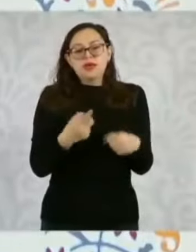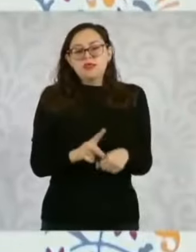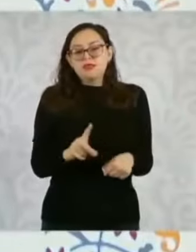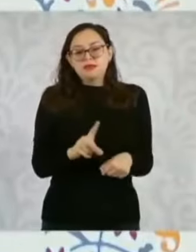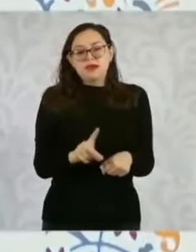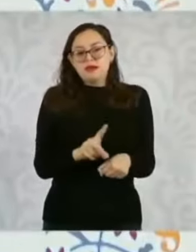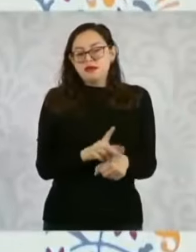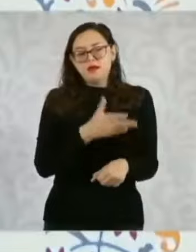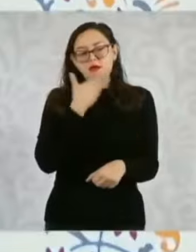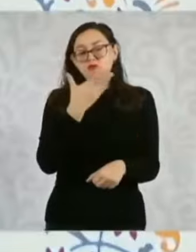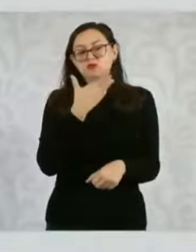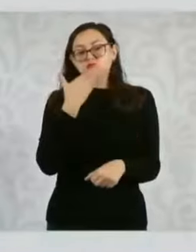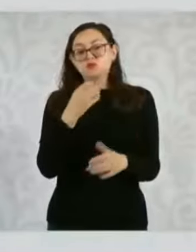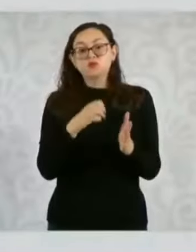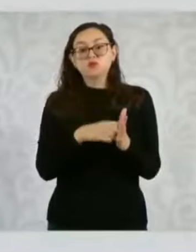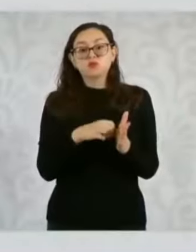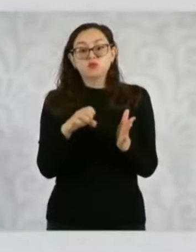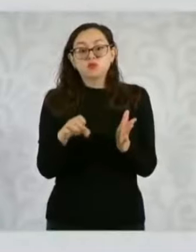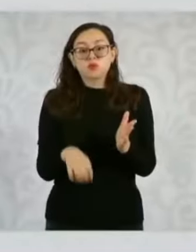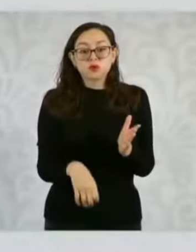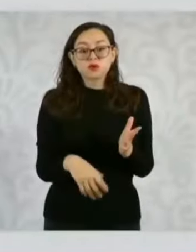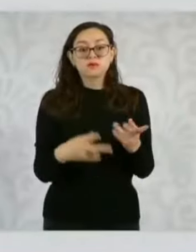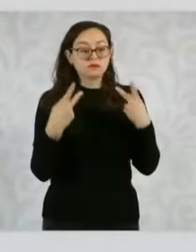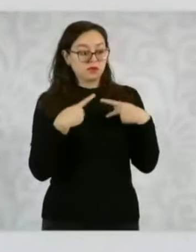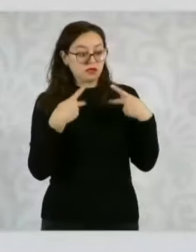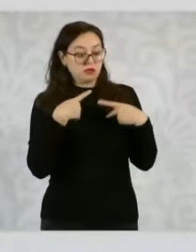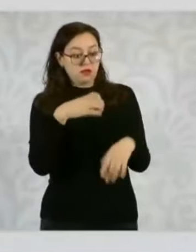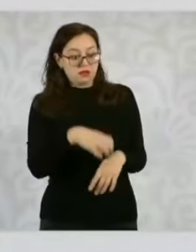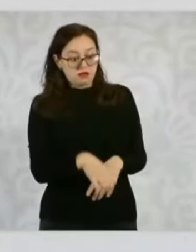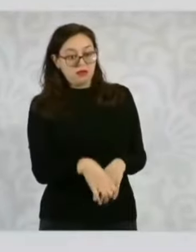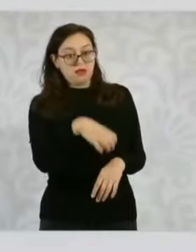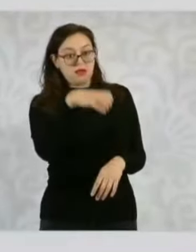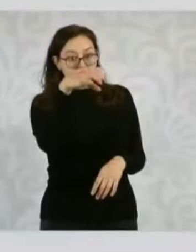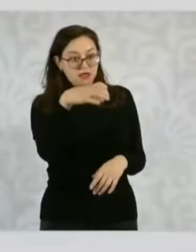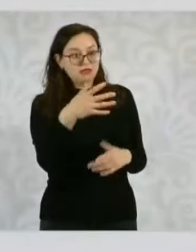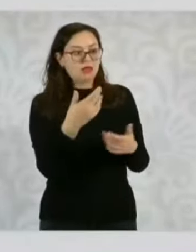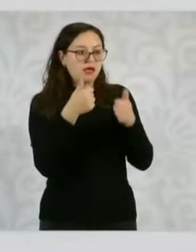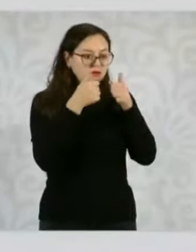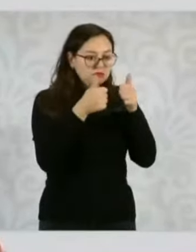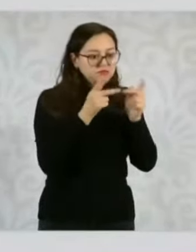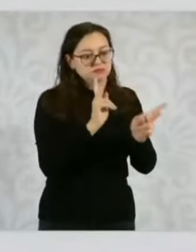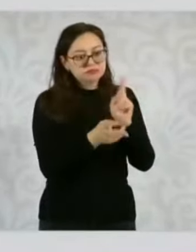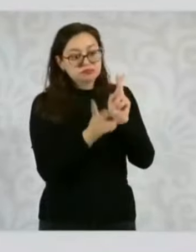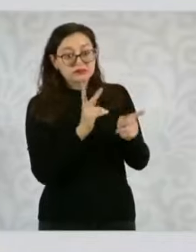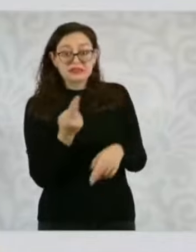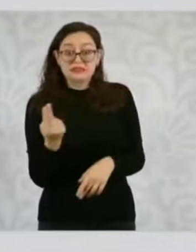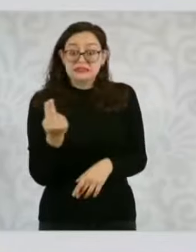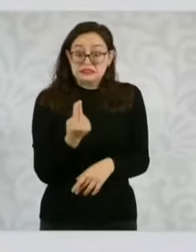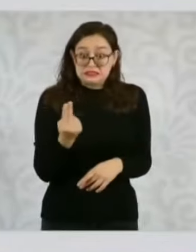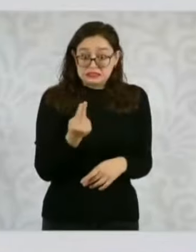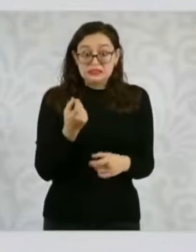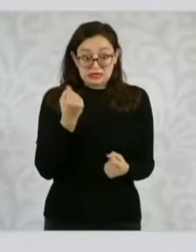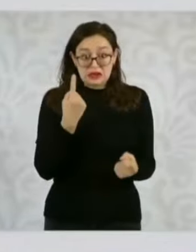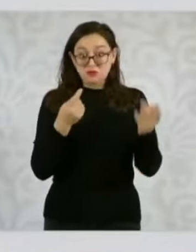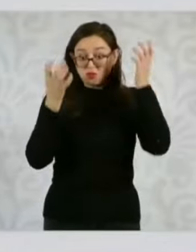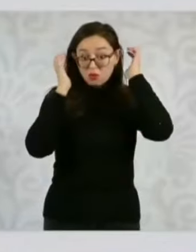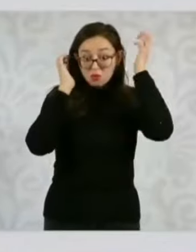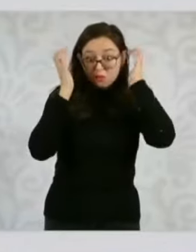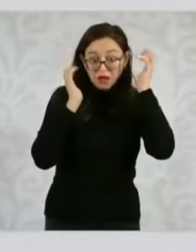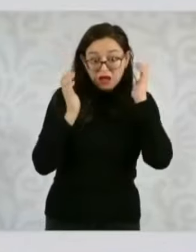posibilidad de escuchar a los adultos mayores, bañarse, vestir, la alimentación